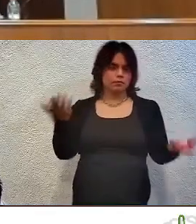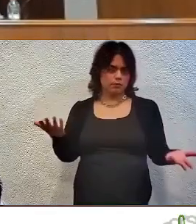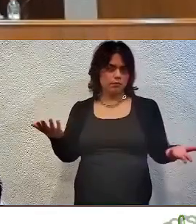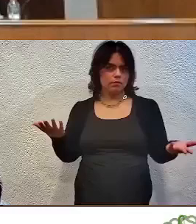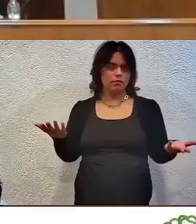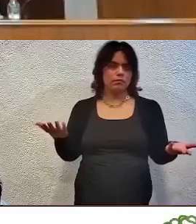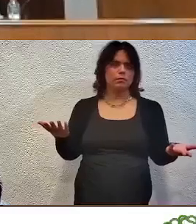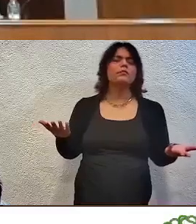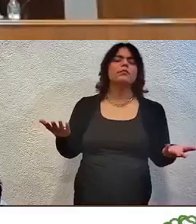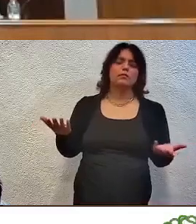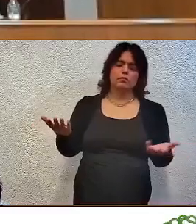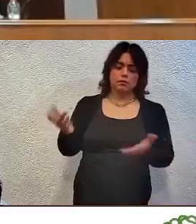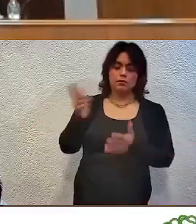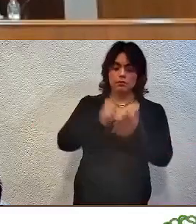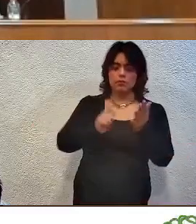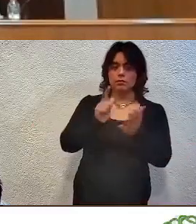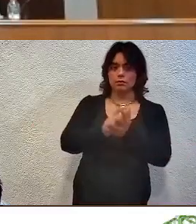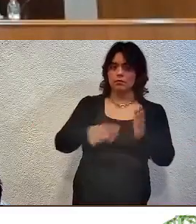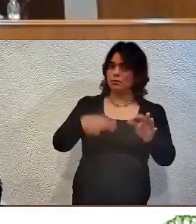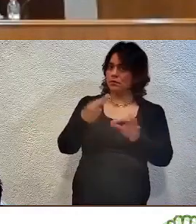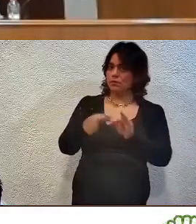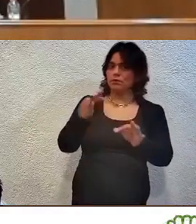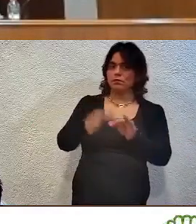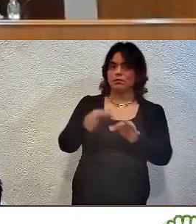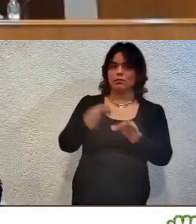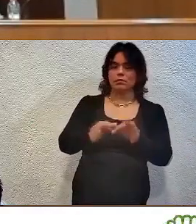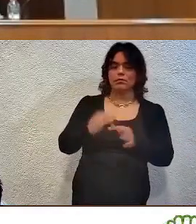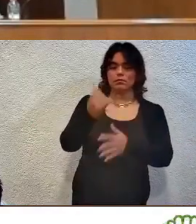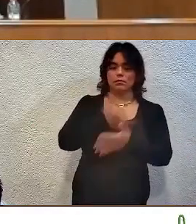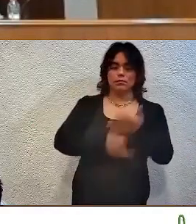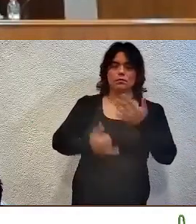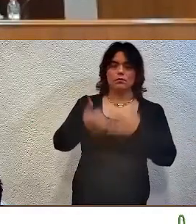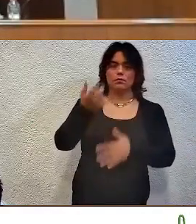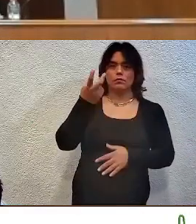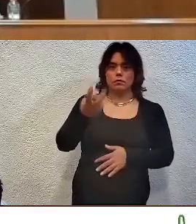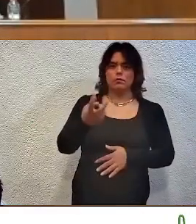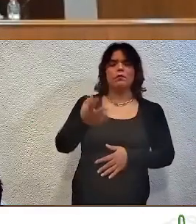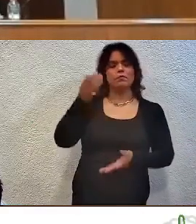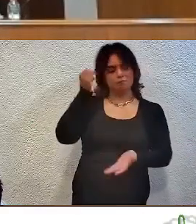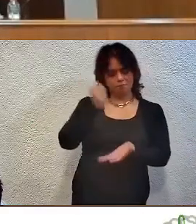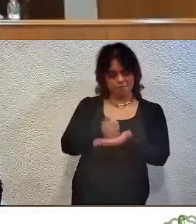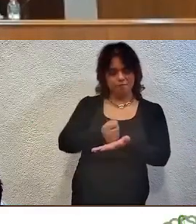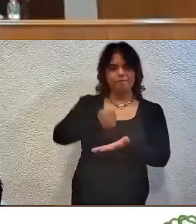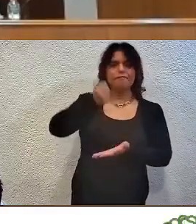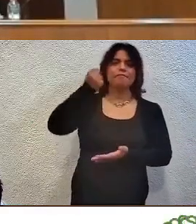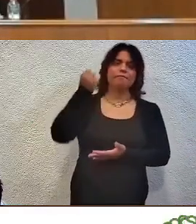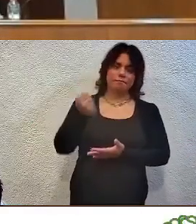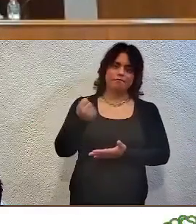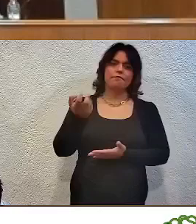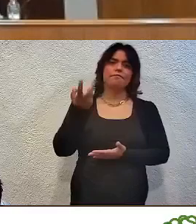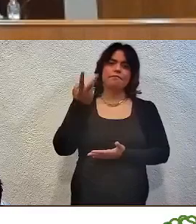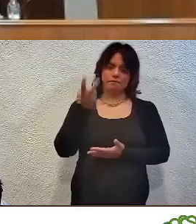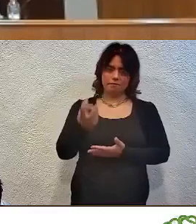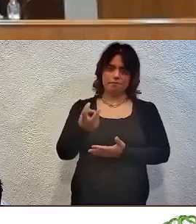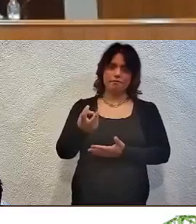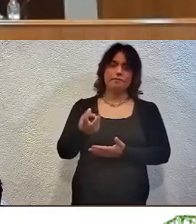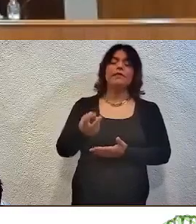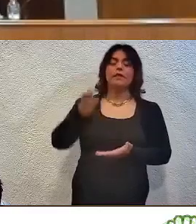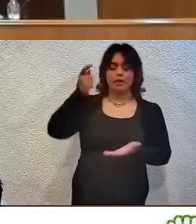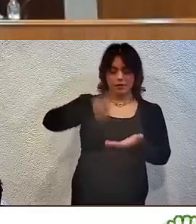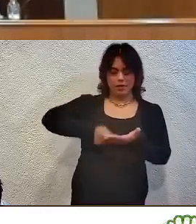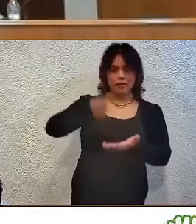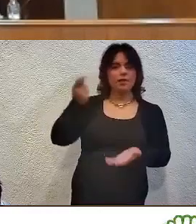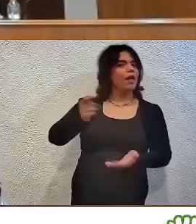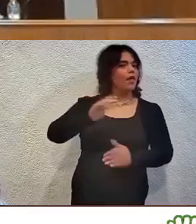la citada Ley del Trabajo. Por lo tanto, en el proyecto de la cuenta se propone aprobar el convenio, elevarlo a la categoría de sentencia